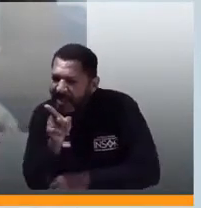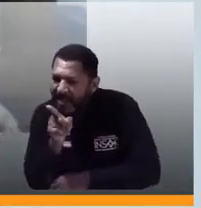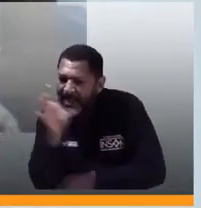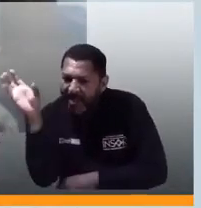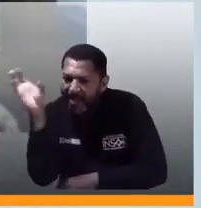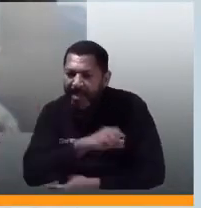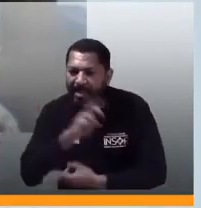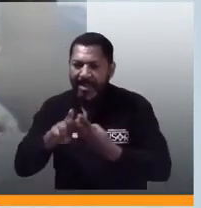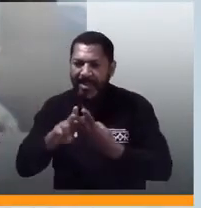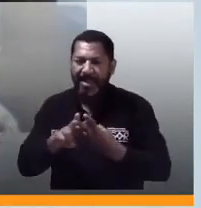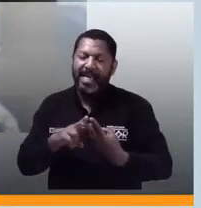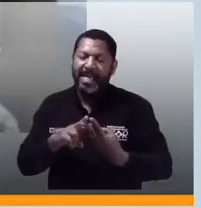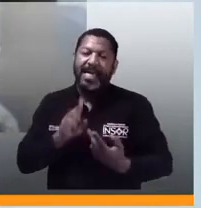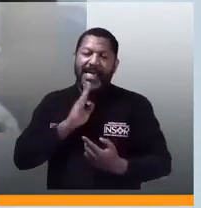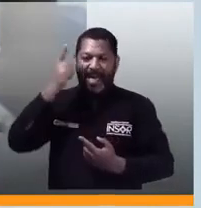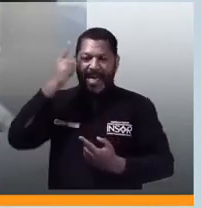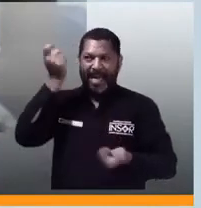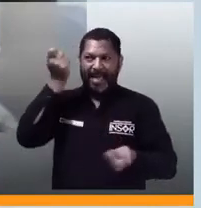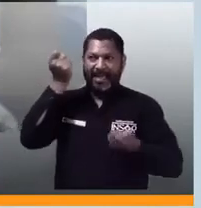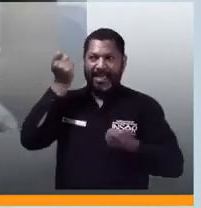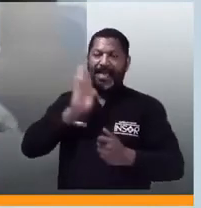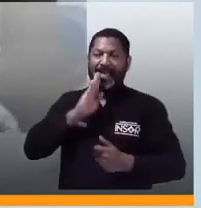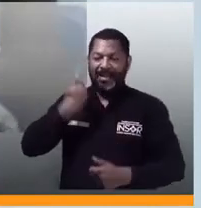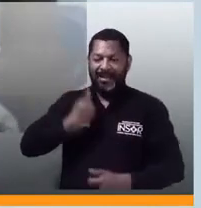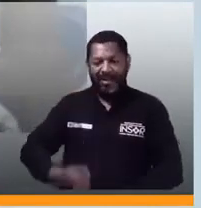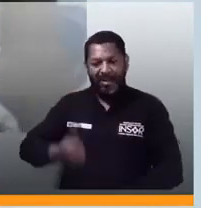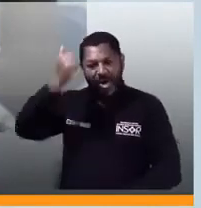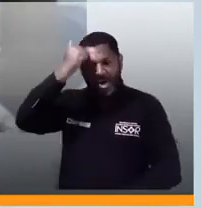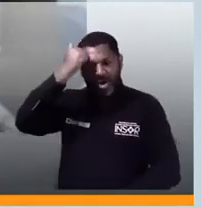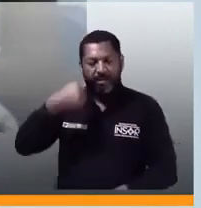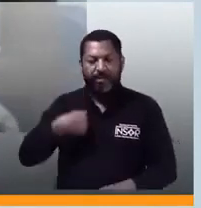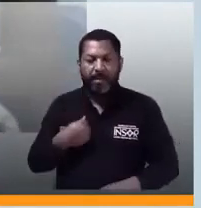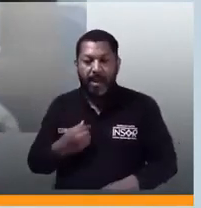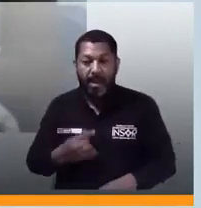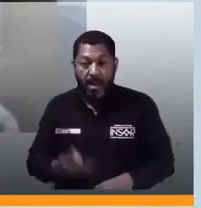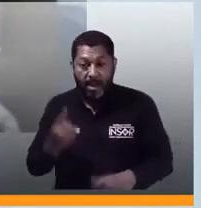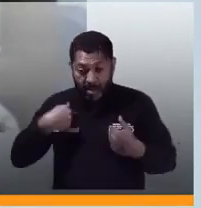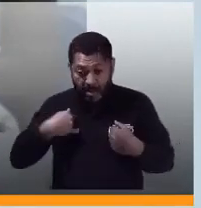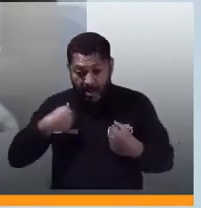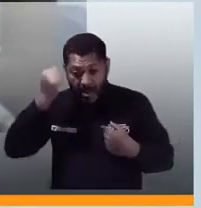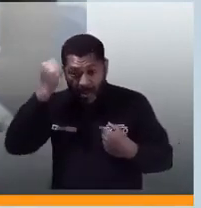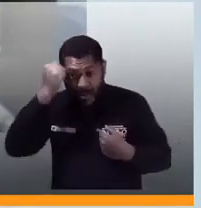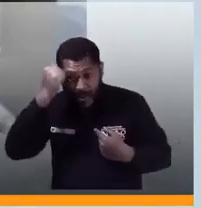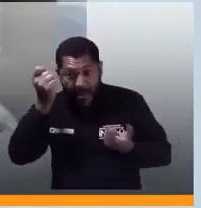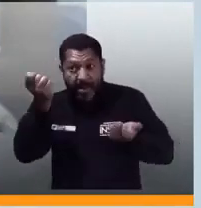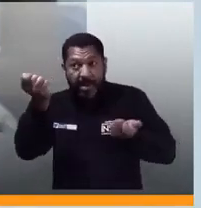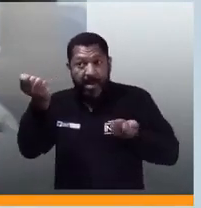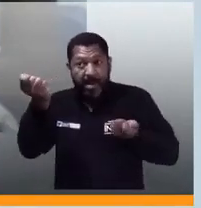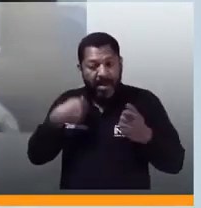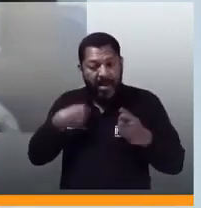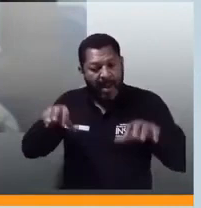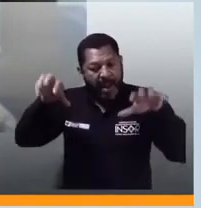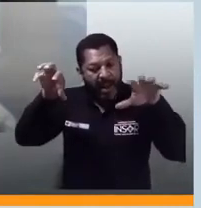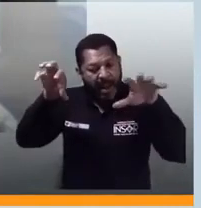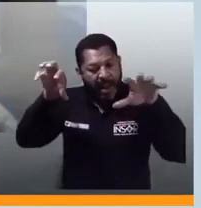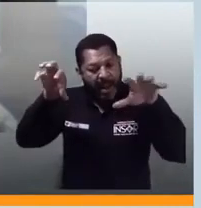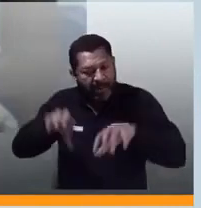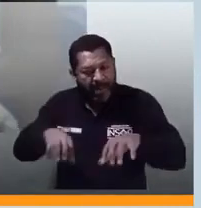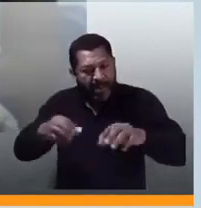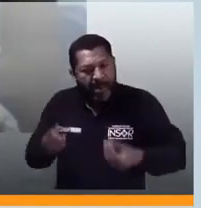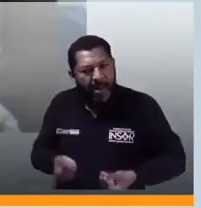experticia del docente, poder identificar qué herramienta o qué estrategia, qué actividad le va a